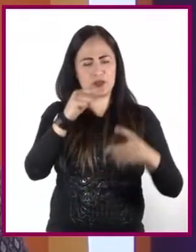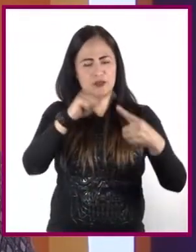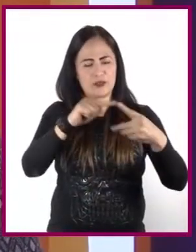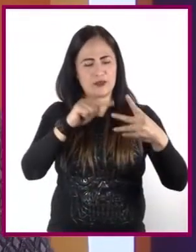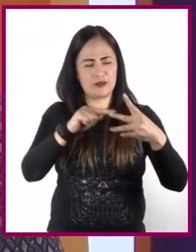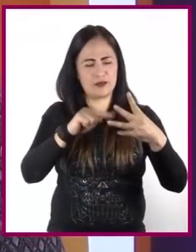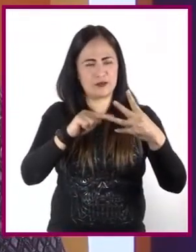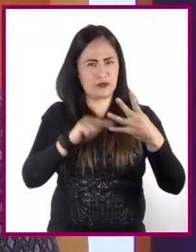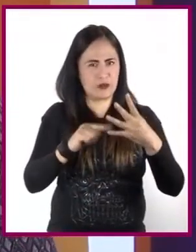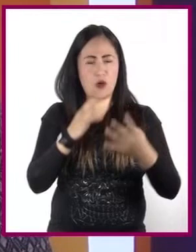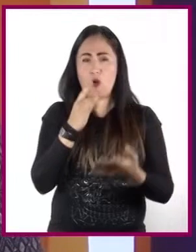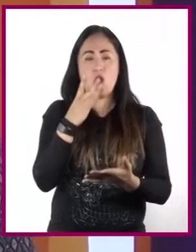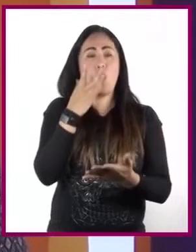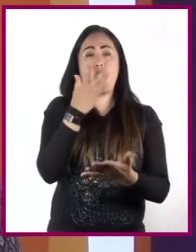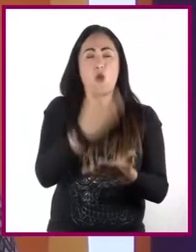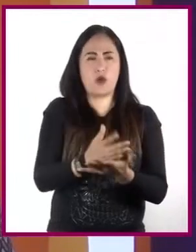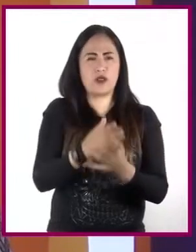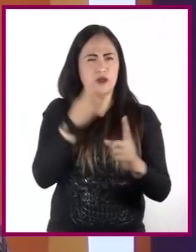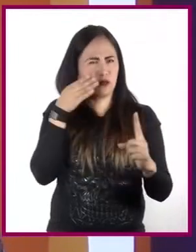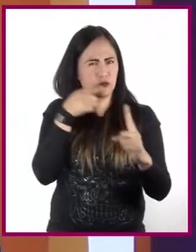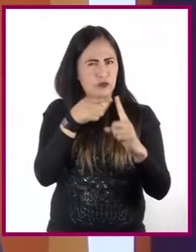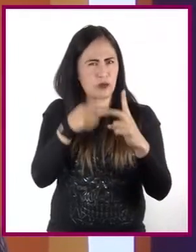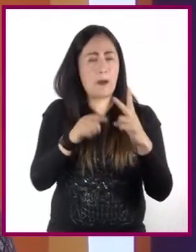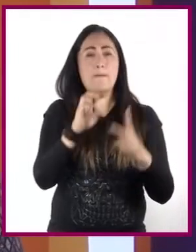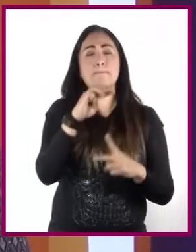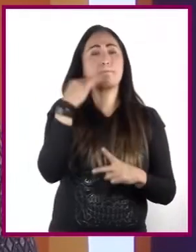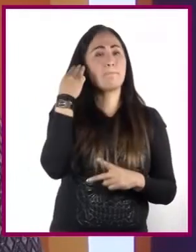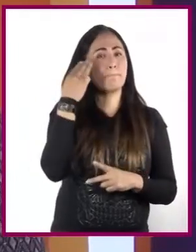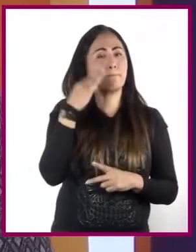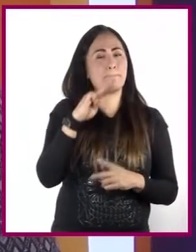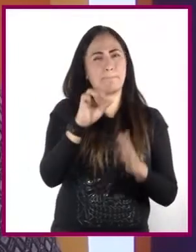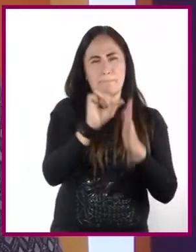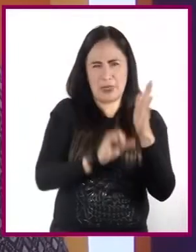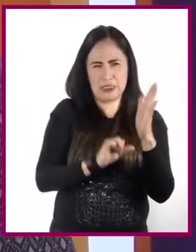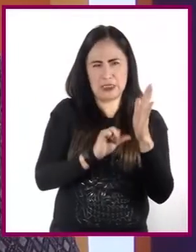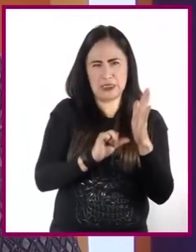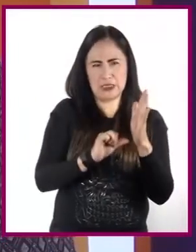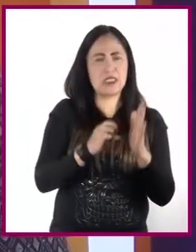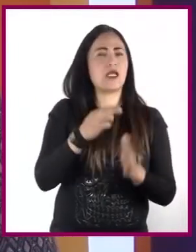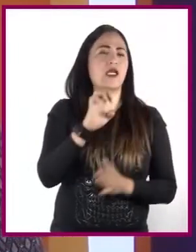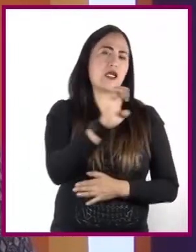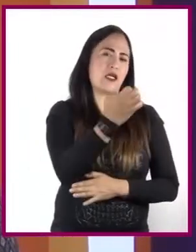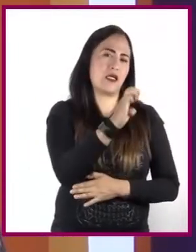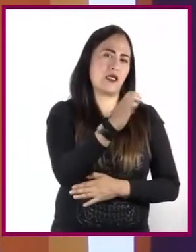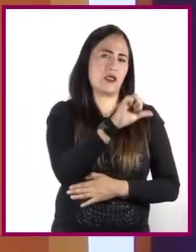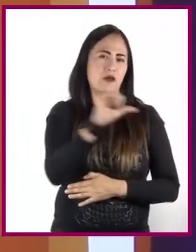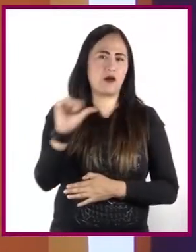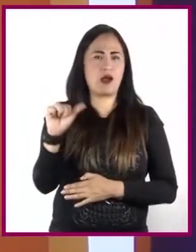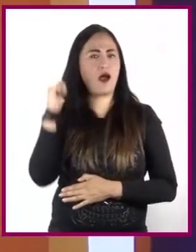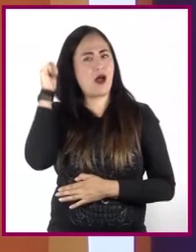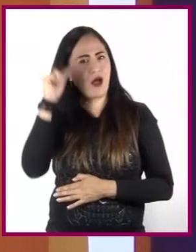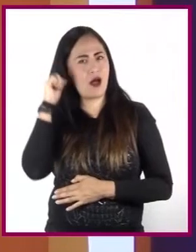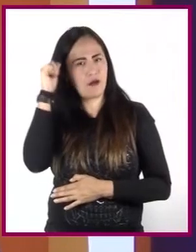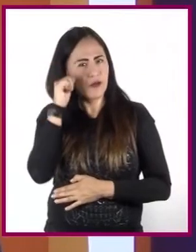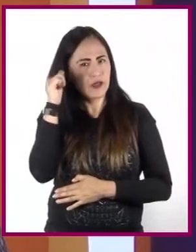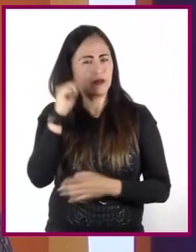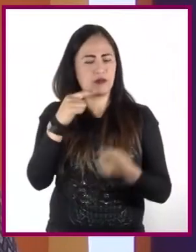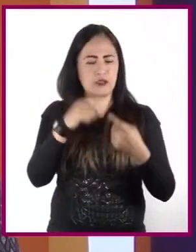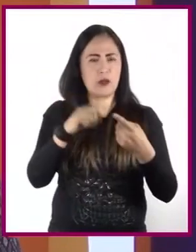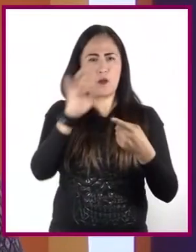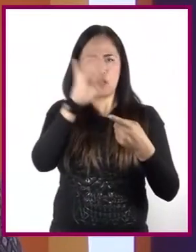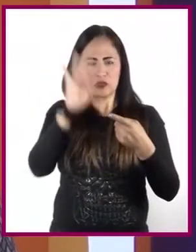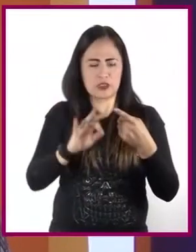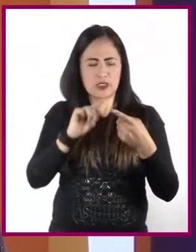dan únicamente toman en cuenta los meses entre enero y abril. Entonces, podemos descartar calcular los